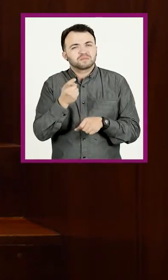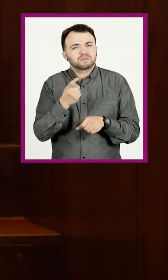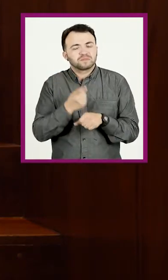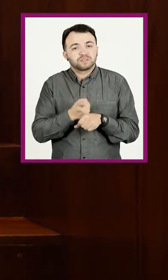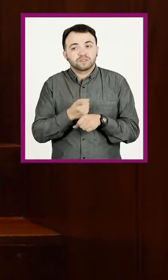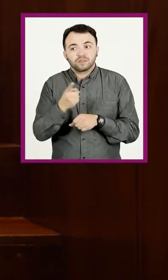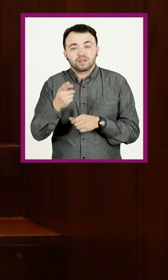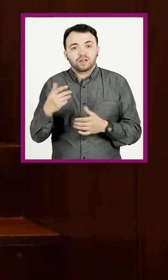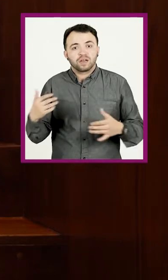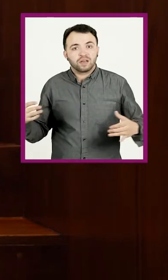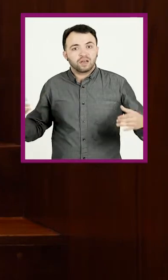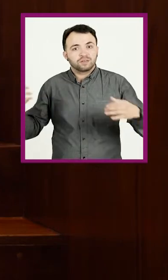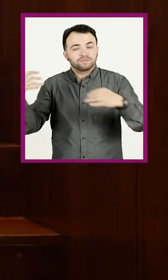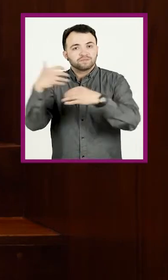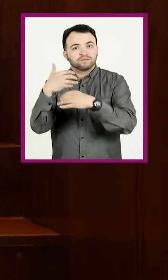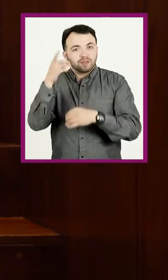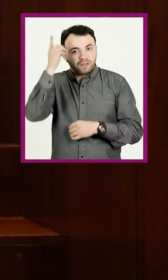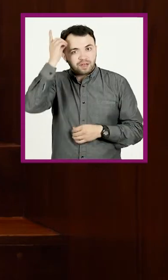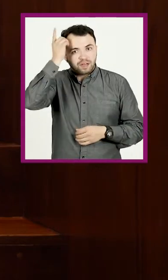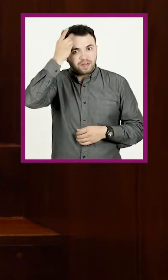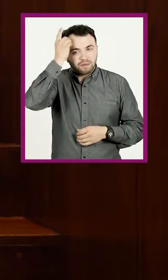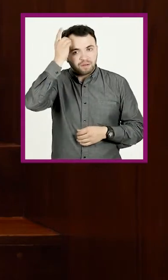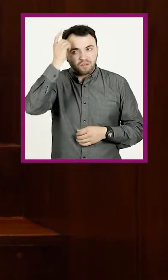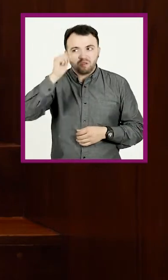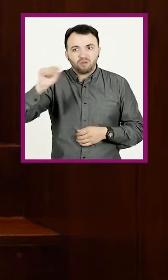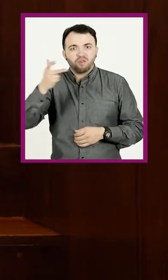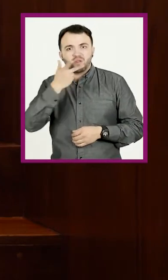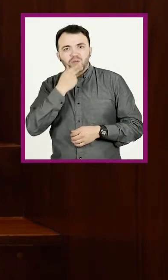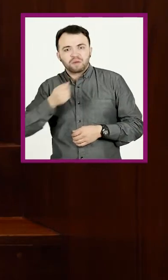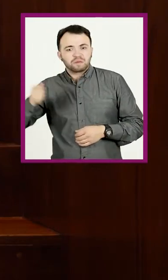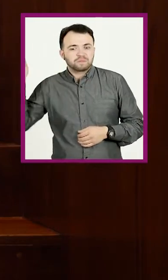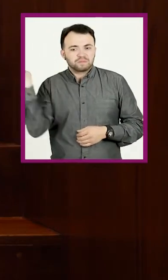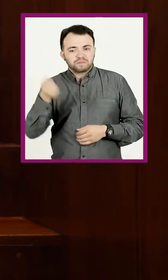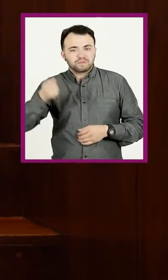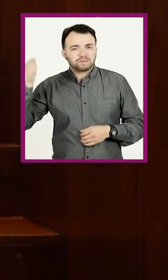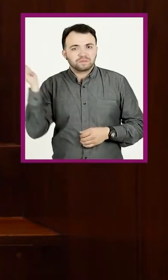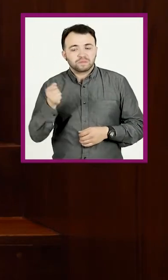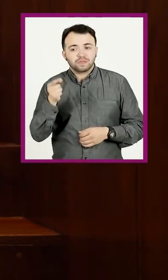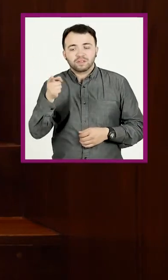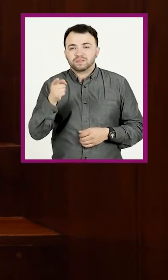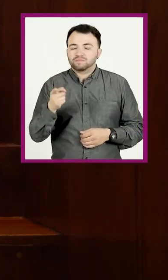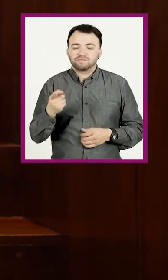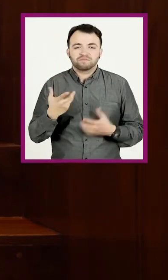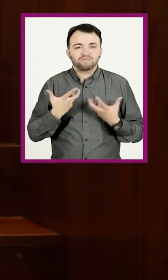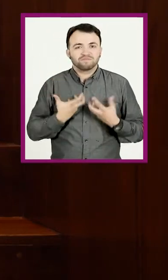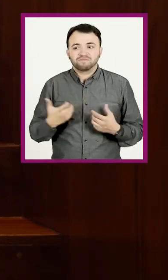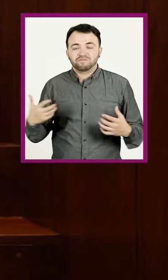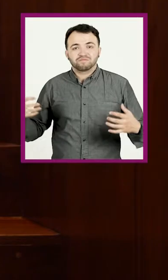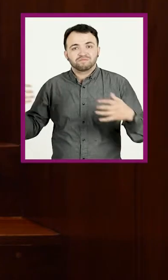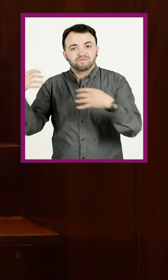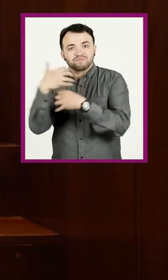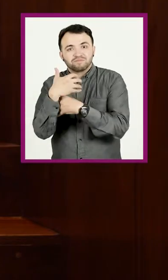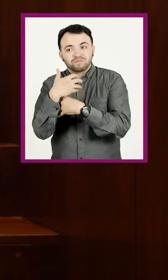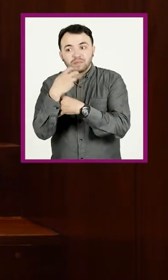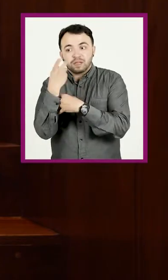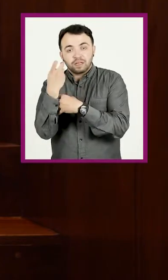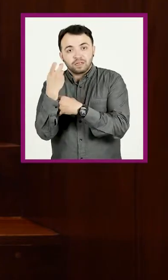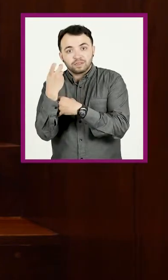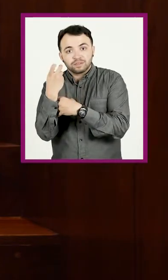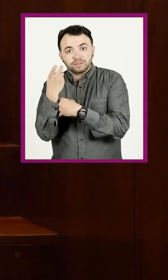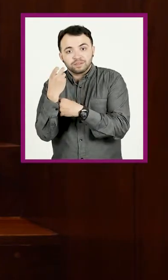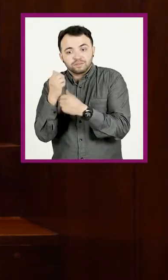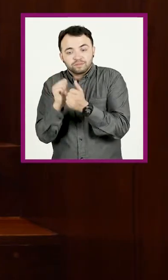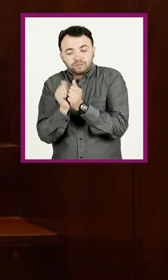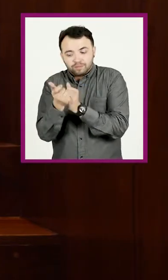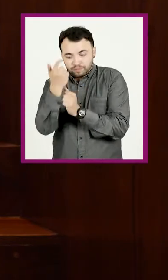siendo terriblemente azotado y hubo una transformación total de su vida? ¿Qué es lo que